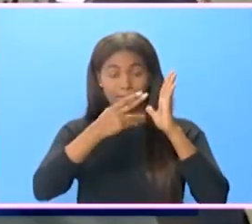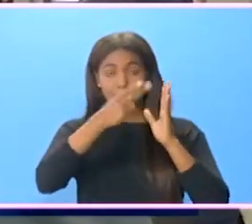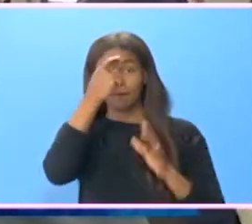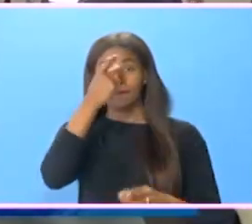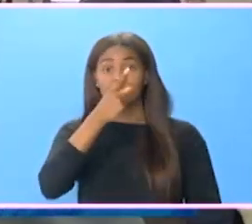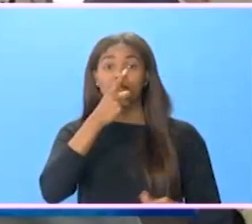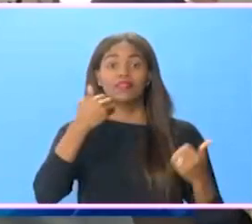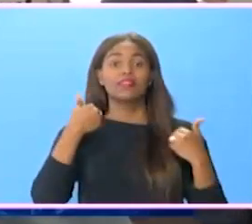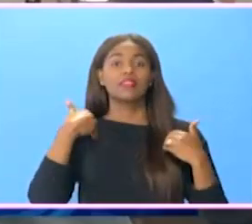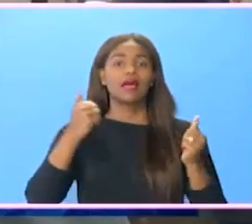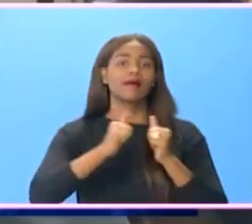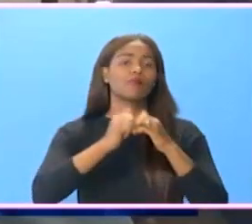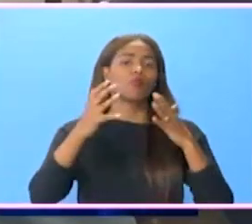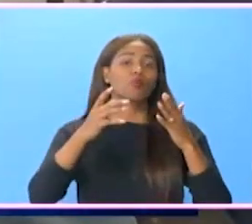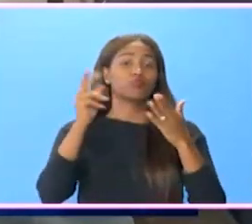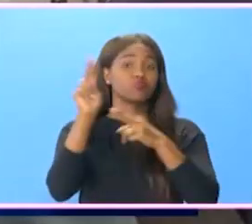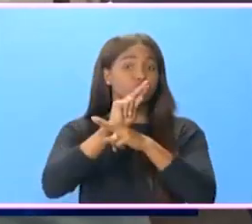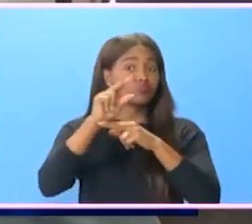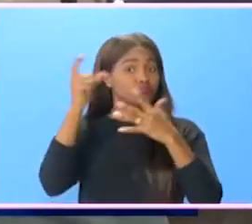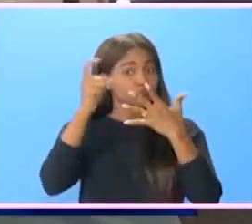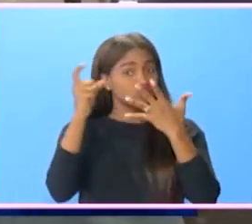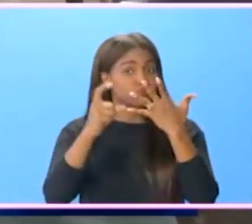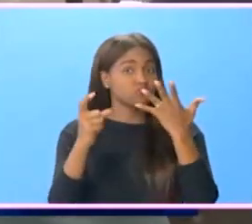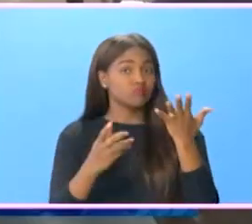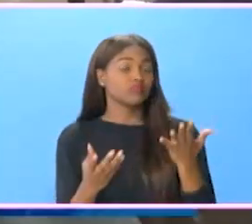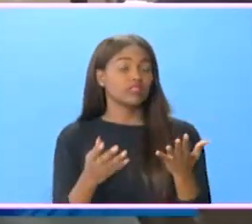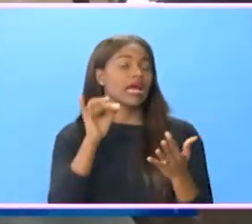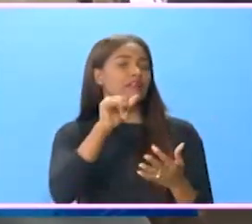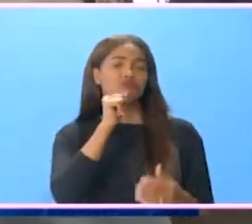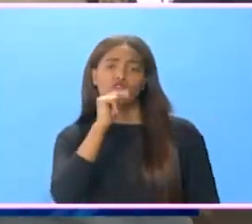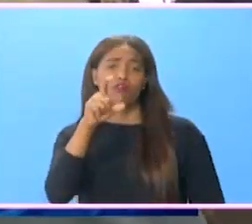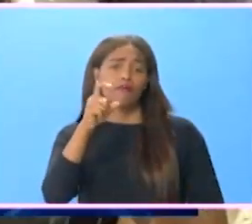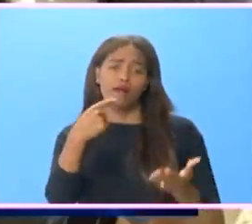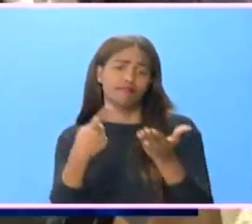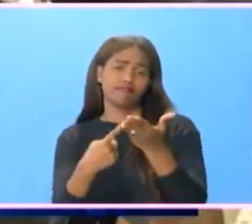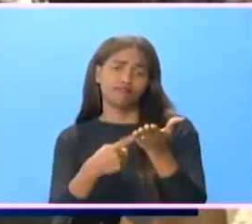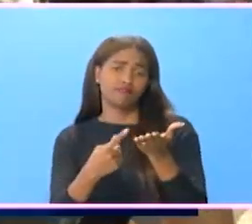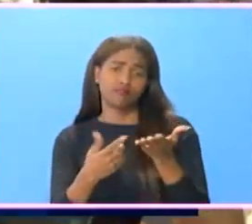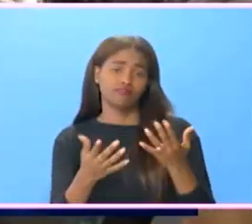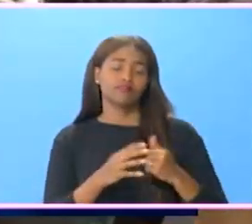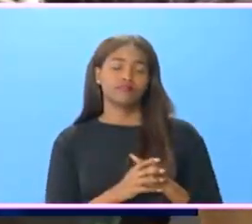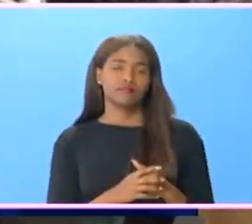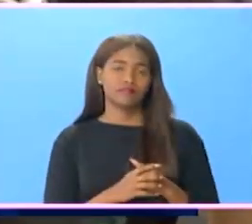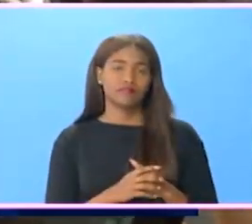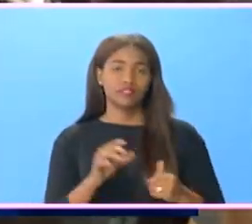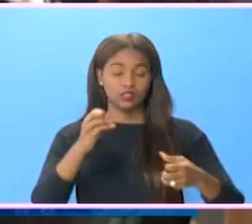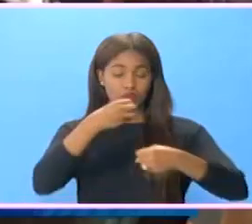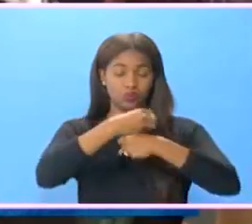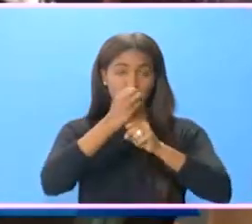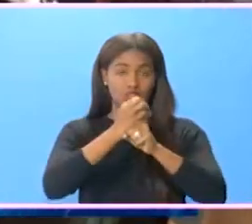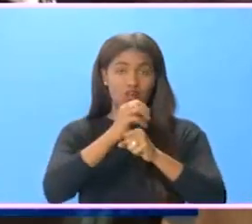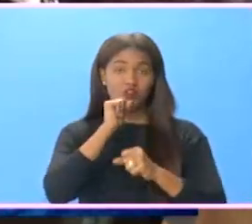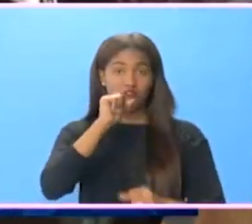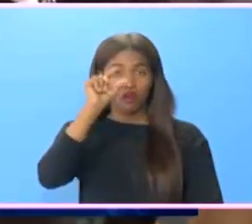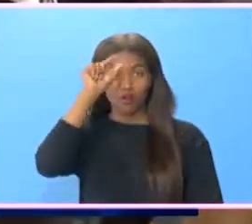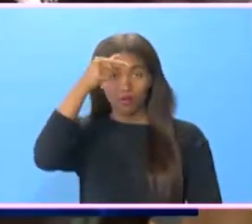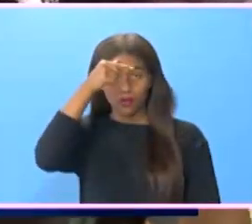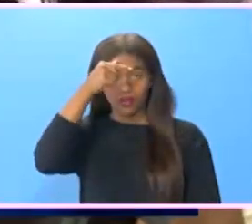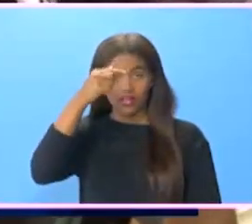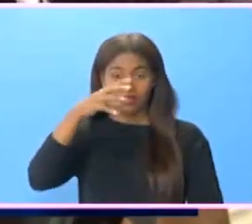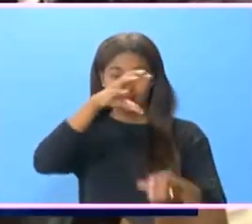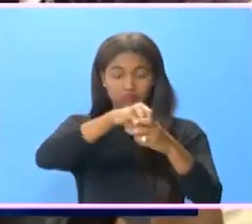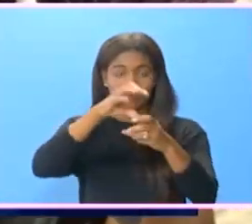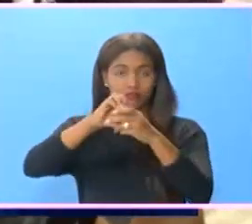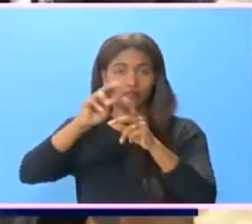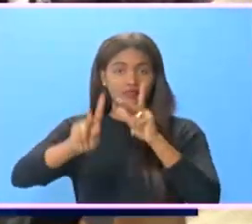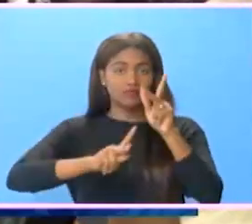cuenta con múltiples herramientas. Ese no debiera de ser el debate. En tanto, la organización no gubernamental